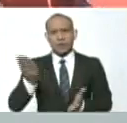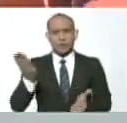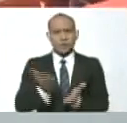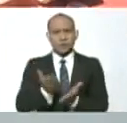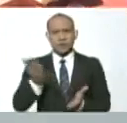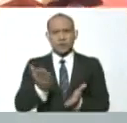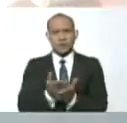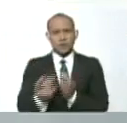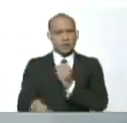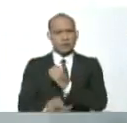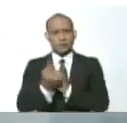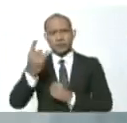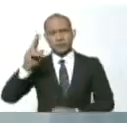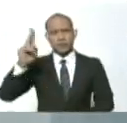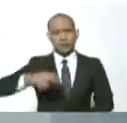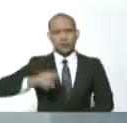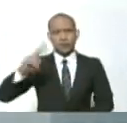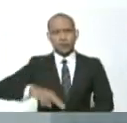traidores